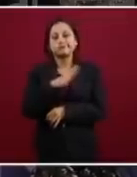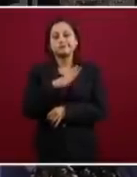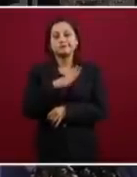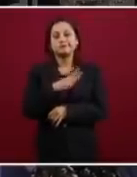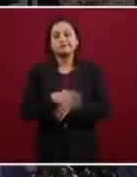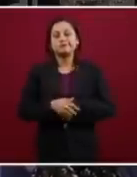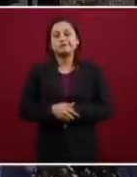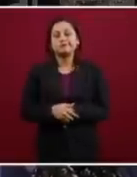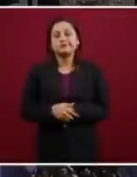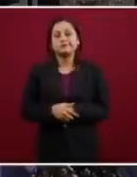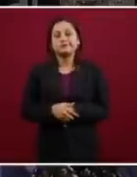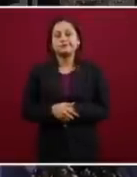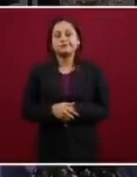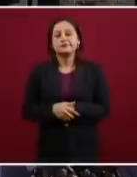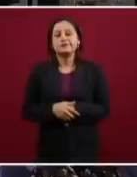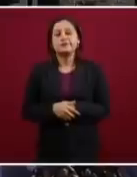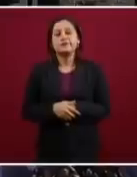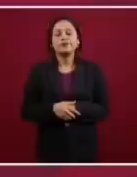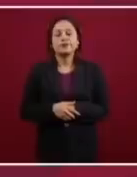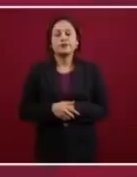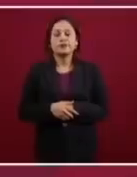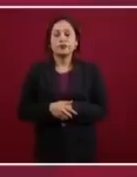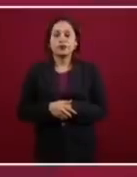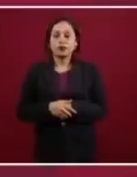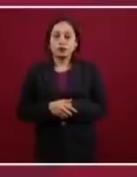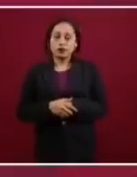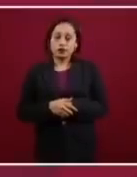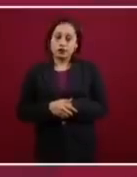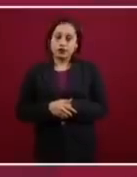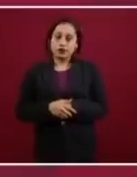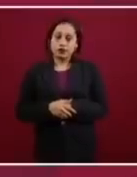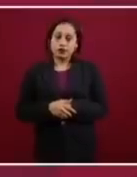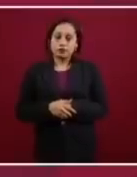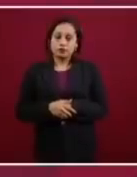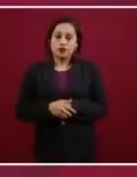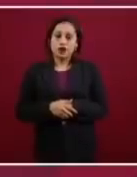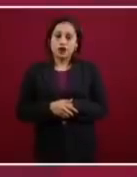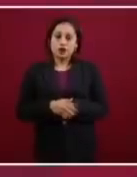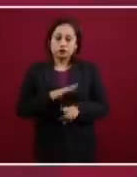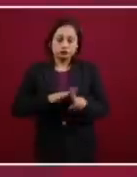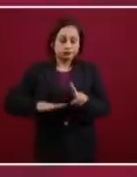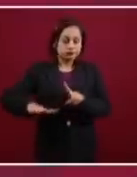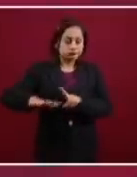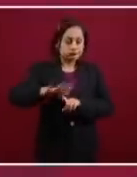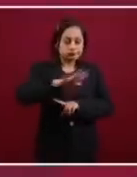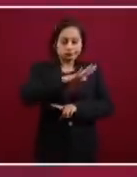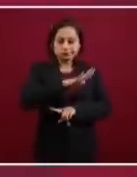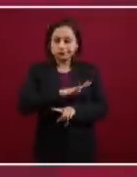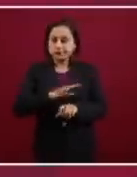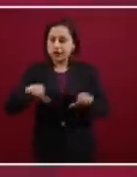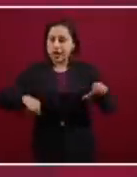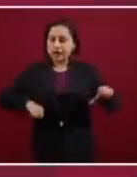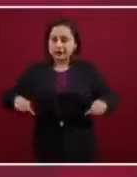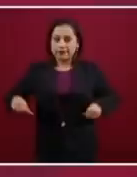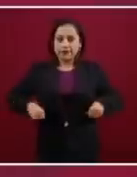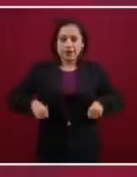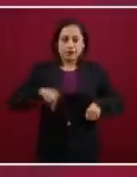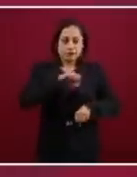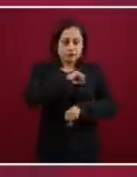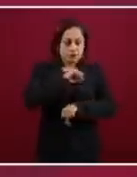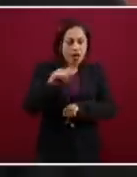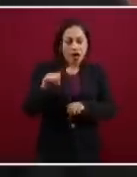avanzó en las actividades ilícitas delictivas por la corrupción